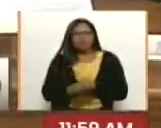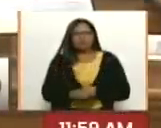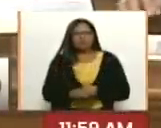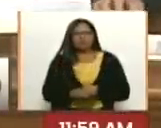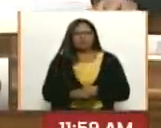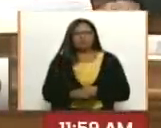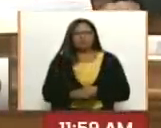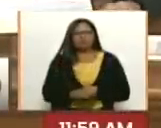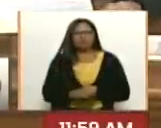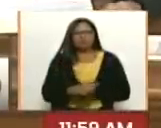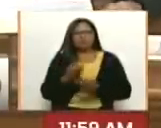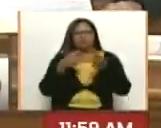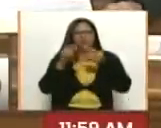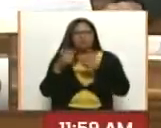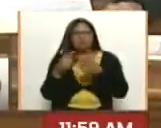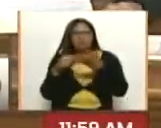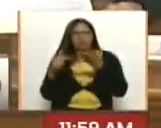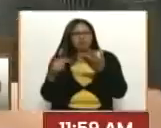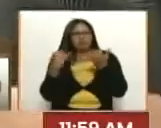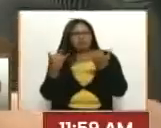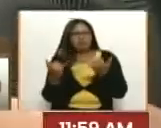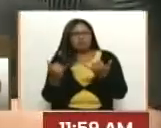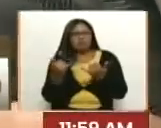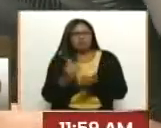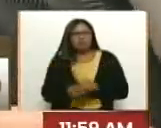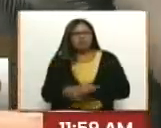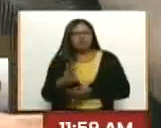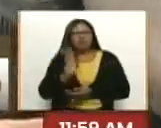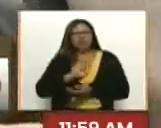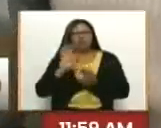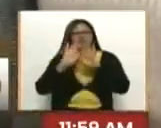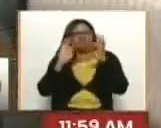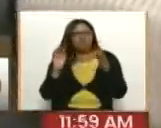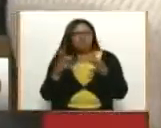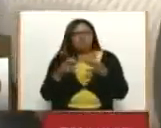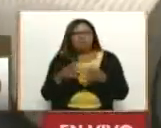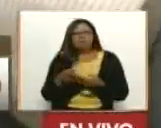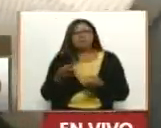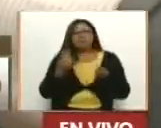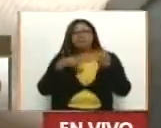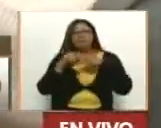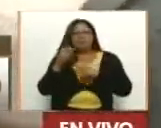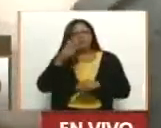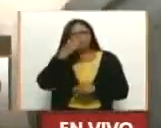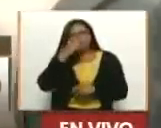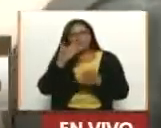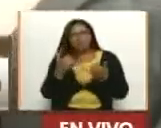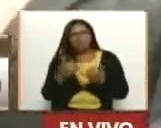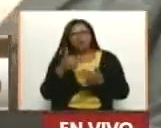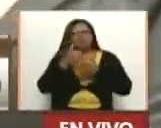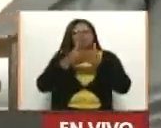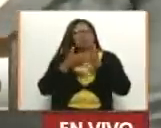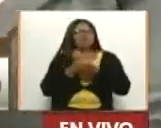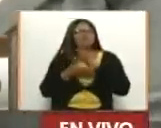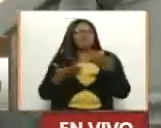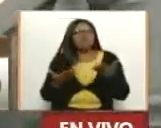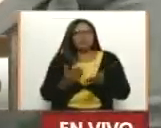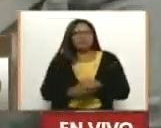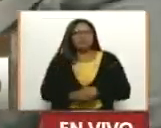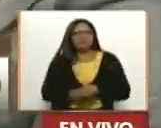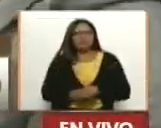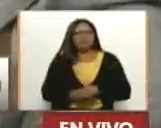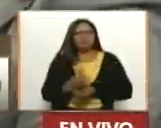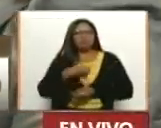de influencia, contra los delitos de narcotráfico, luchas que